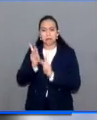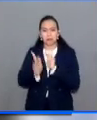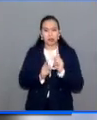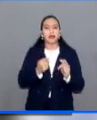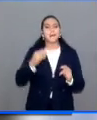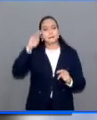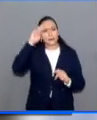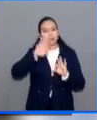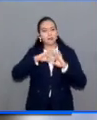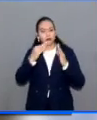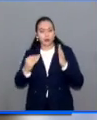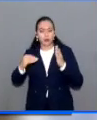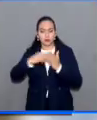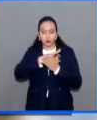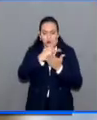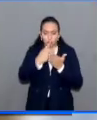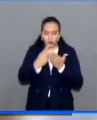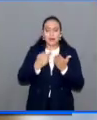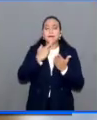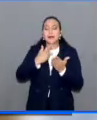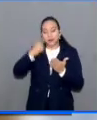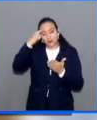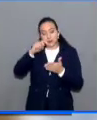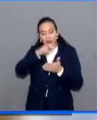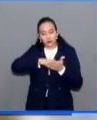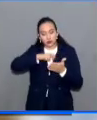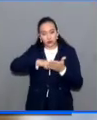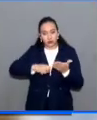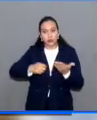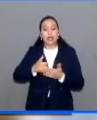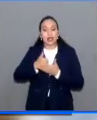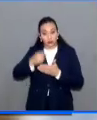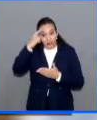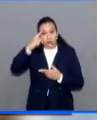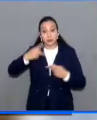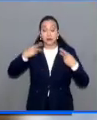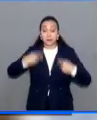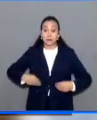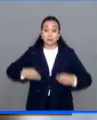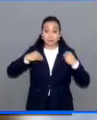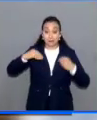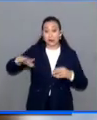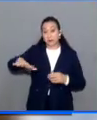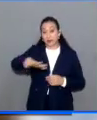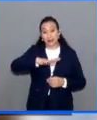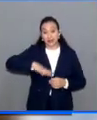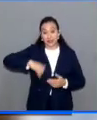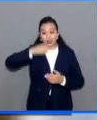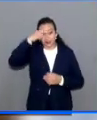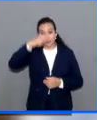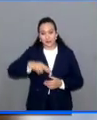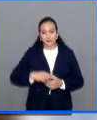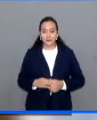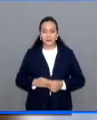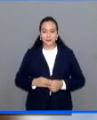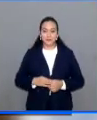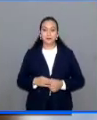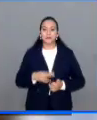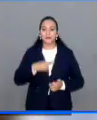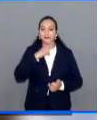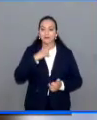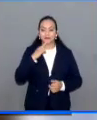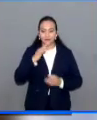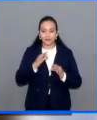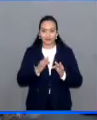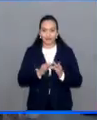programa de ordenamiento de la zona metropolitana del Valle de México. Para el canal del Poder Judicial de la